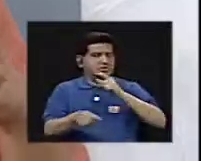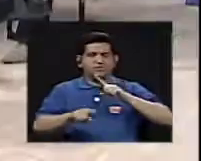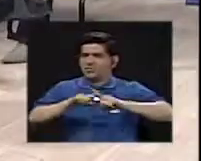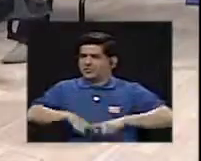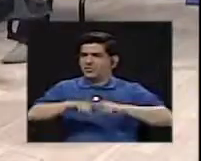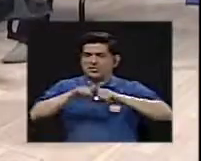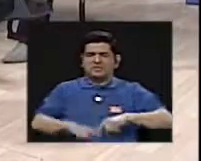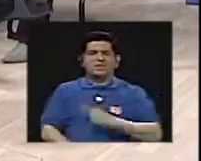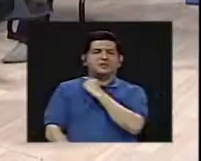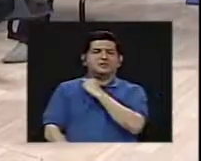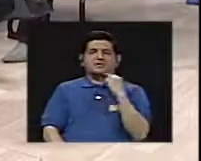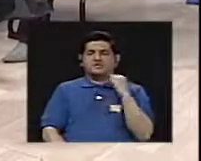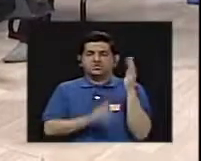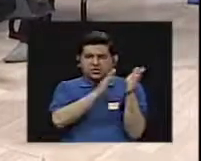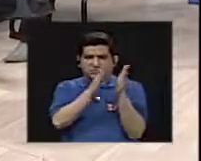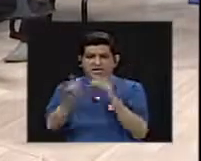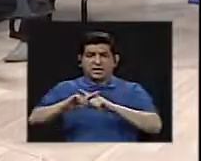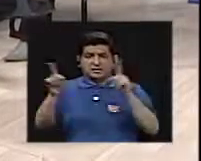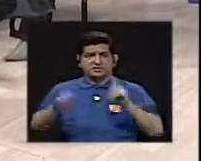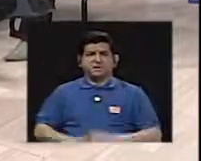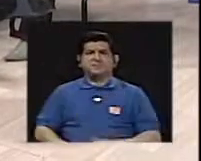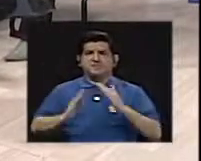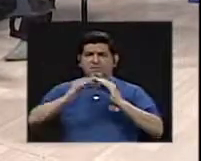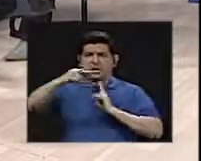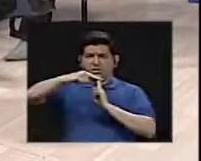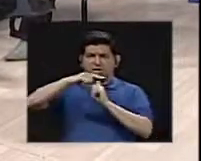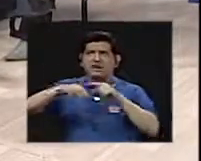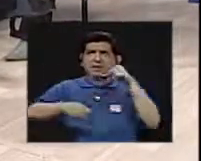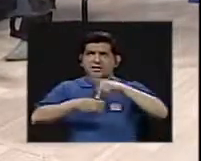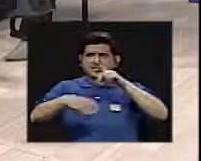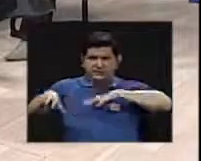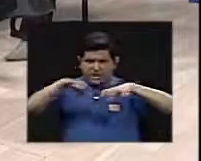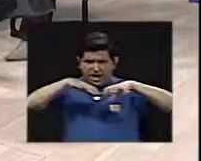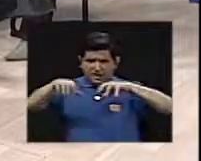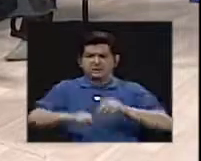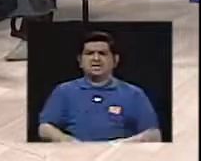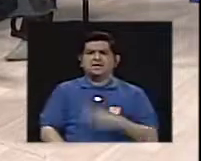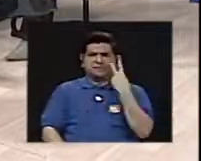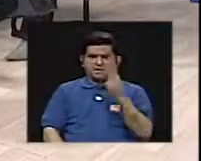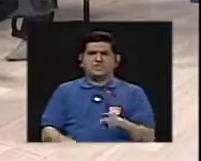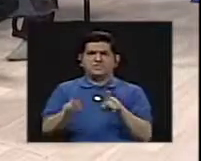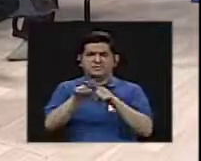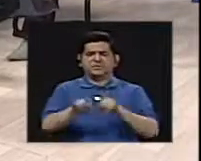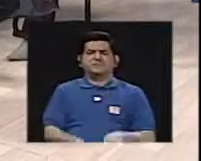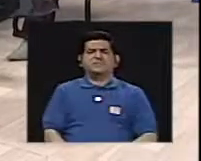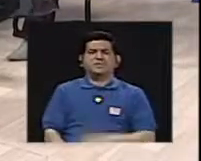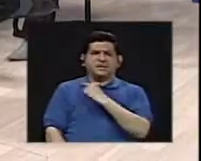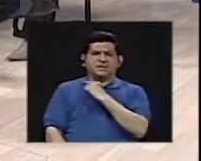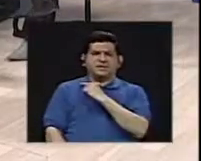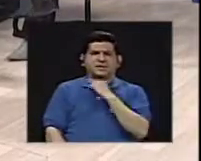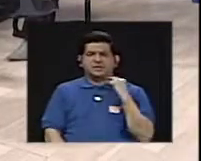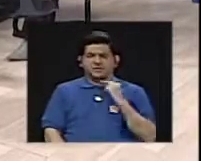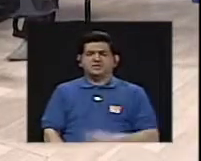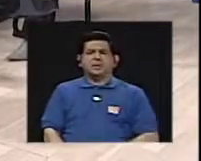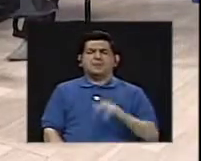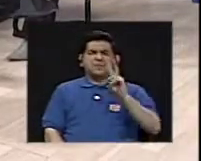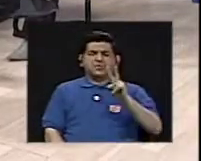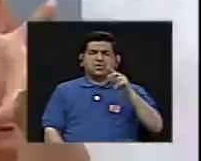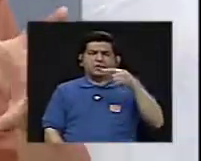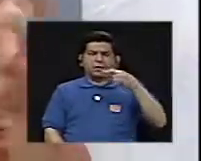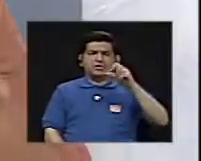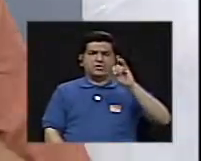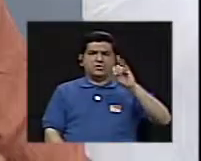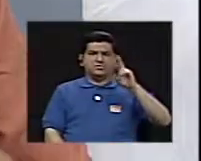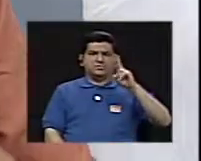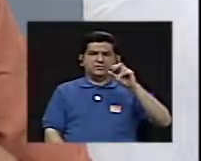de que el cura los organice. Pero la iglesia participa activamente de todo. La iglesia vimos participa a Monseñor Vitorino Girardi durante las actividades y demás, por ejemplo. Pero